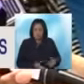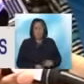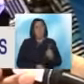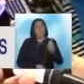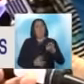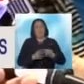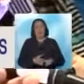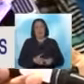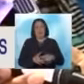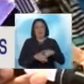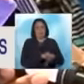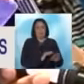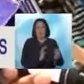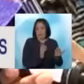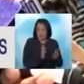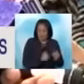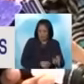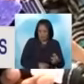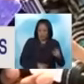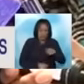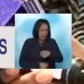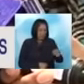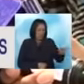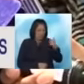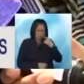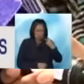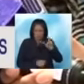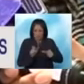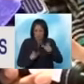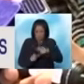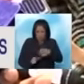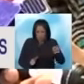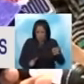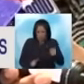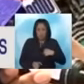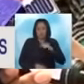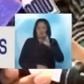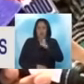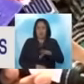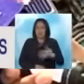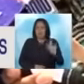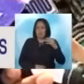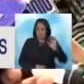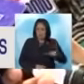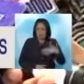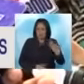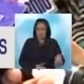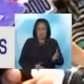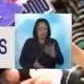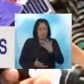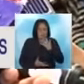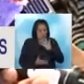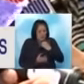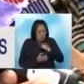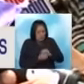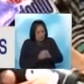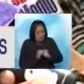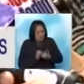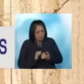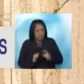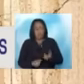señores, empieza en las aulas. Y estos señores, y como dije yo, tiene que haber un arrepentimiento.